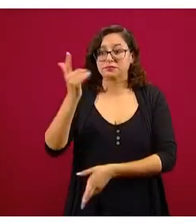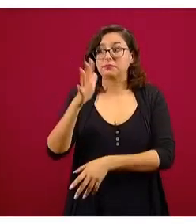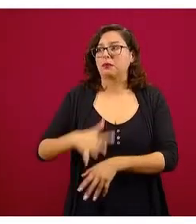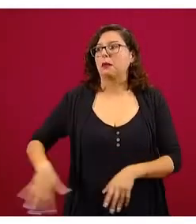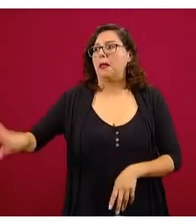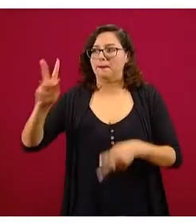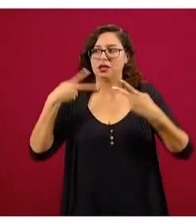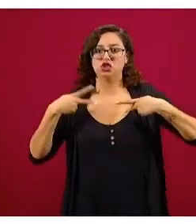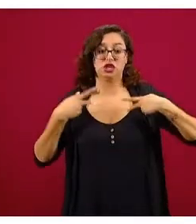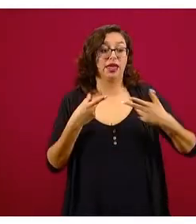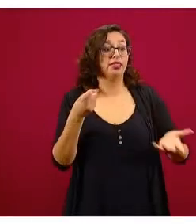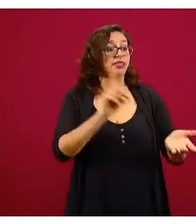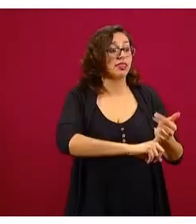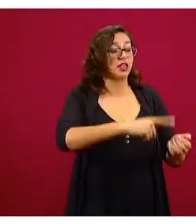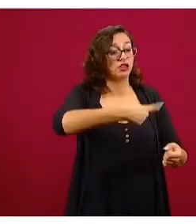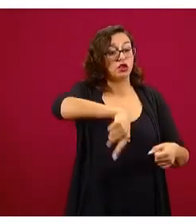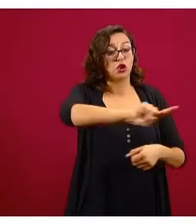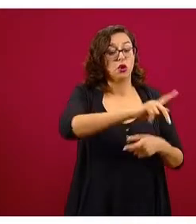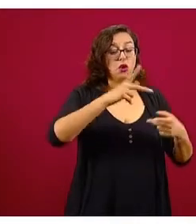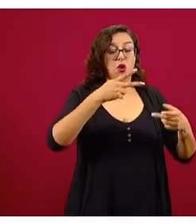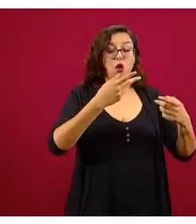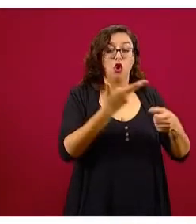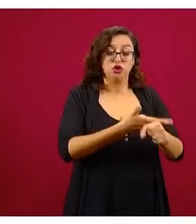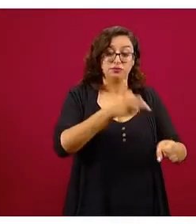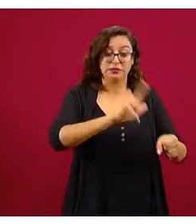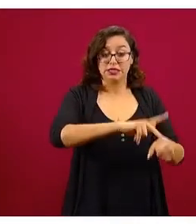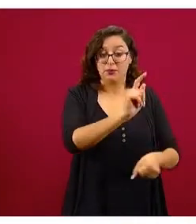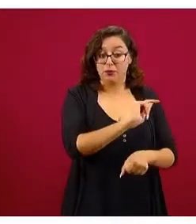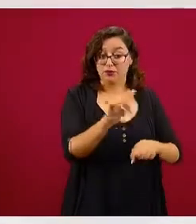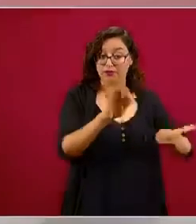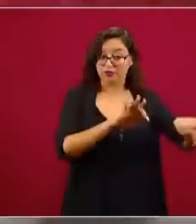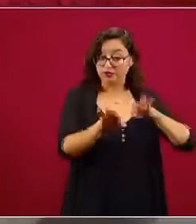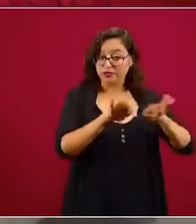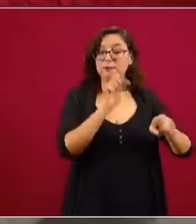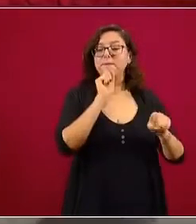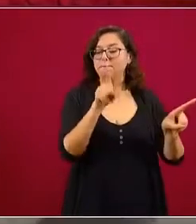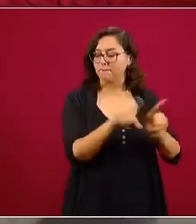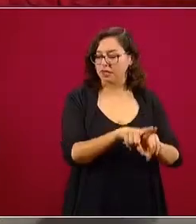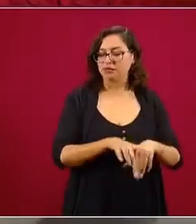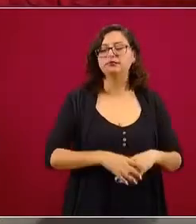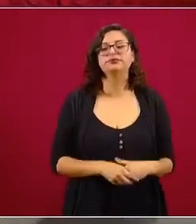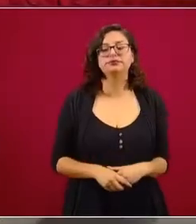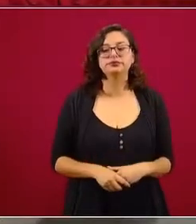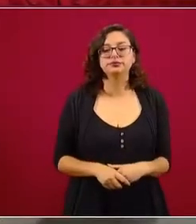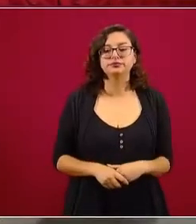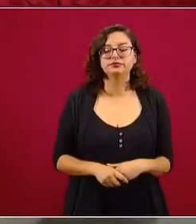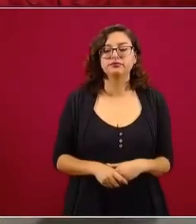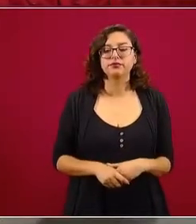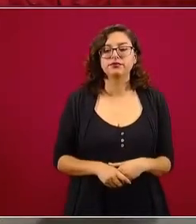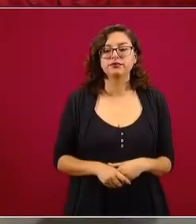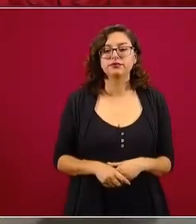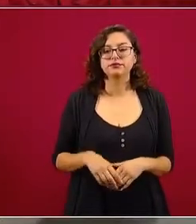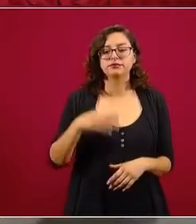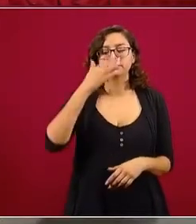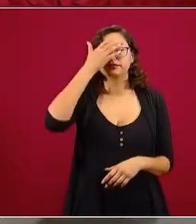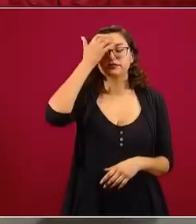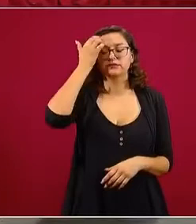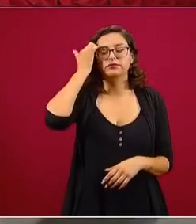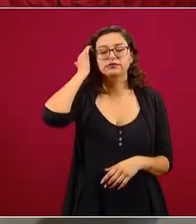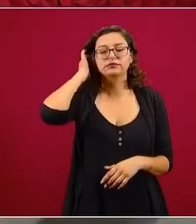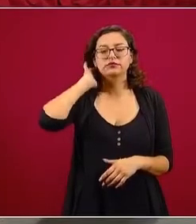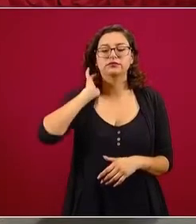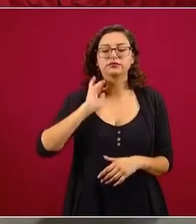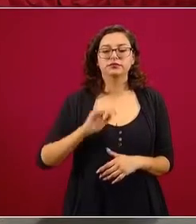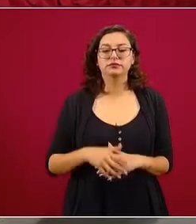en la población de personales profesionales de la salud. Veamos la siguiente diapositiva.